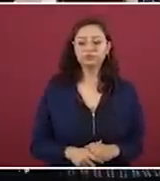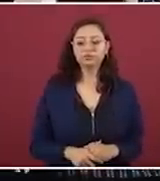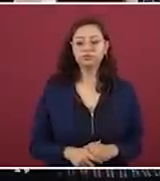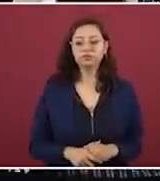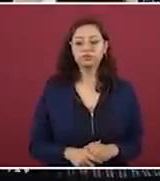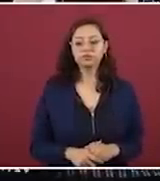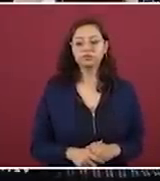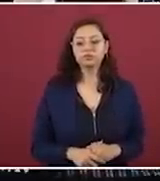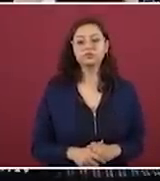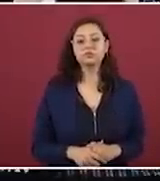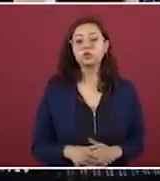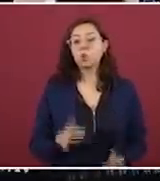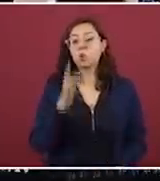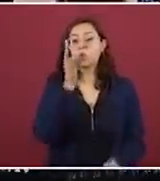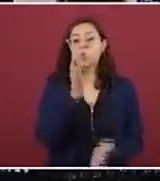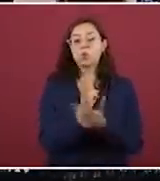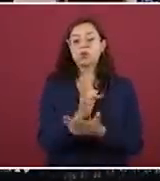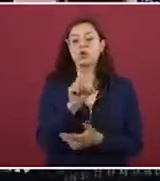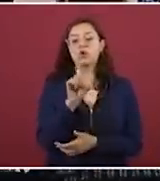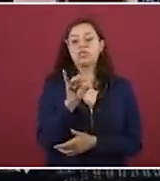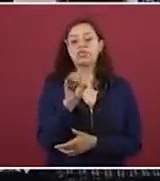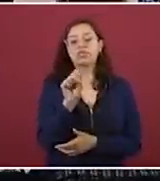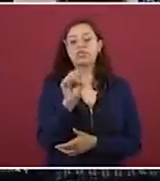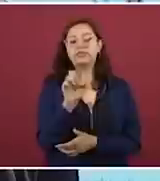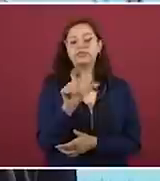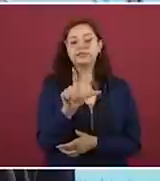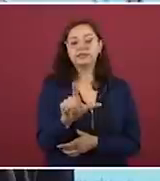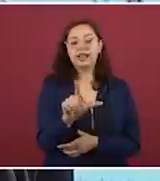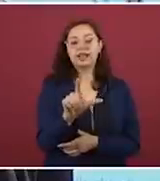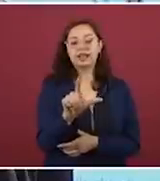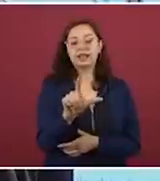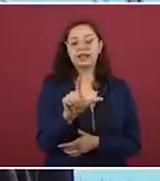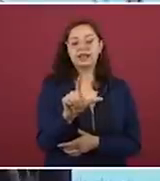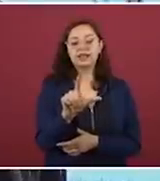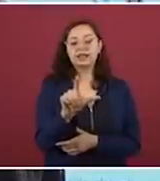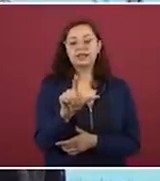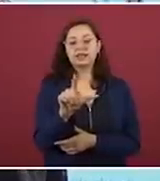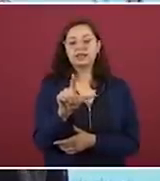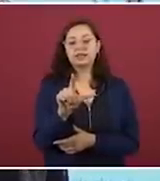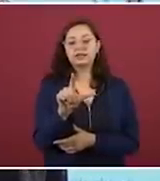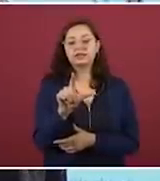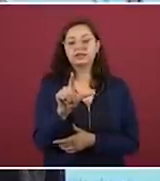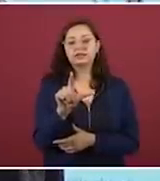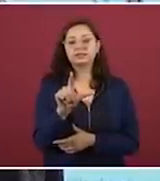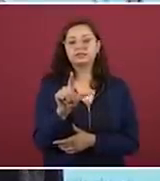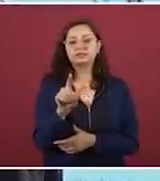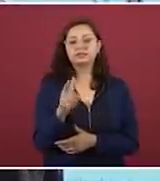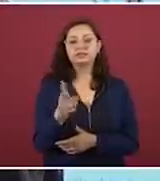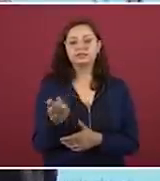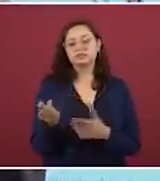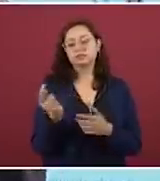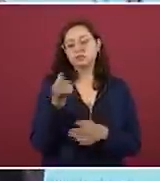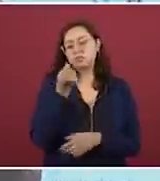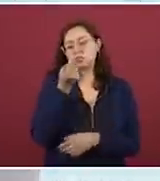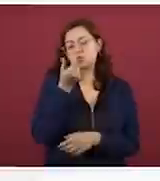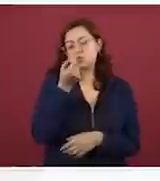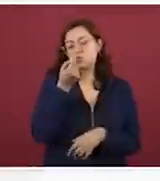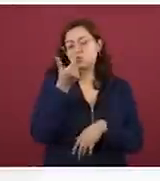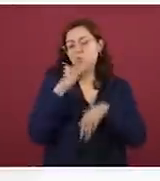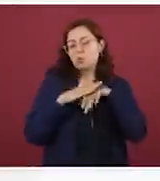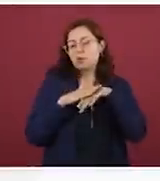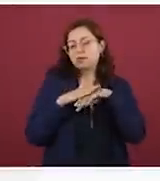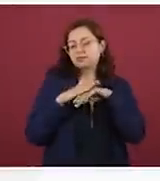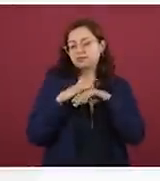Solamente el diésel tuvo en el margen, le siguen ganando más al diésel que a la Premium y a la Magna, pero hubo una